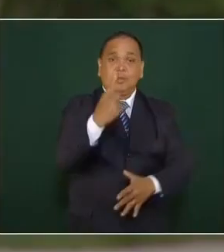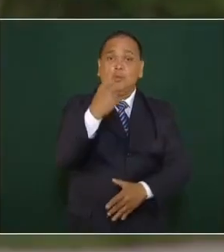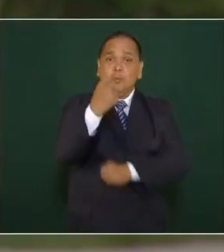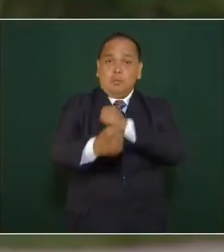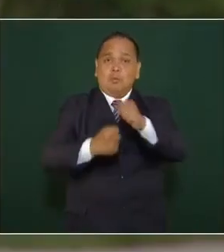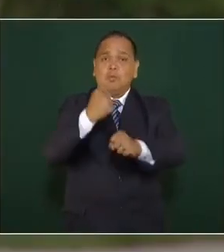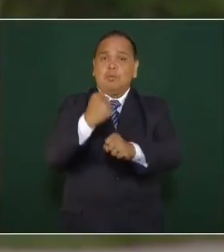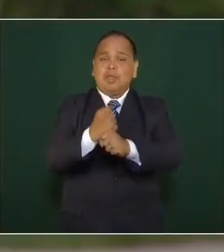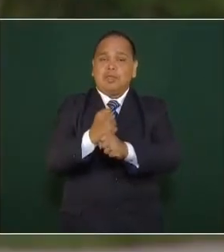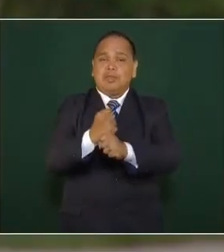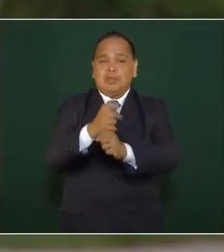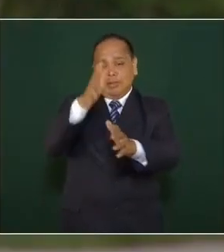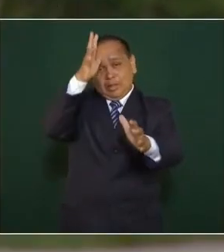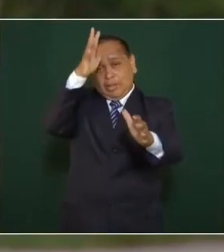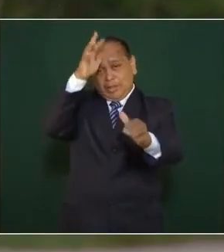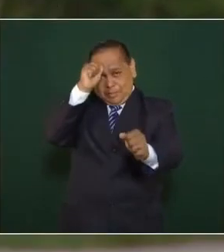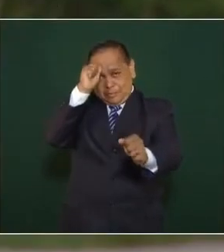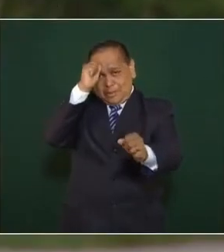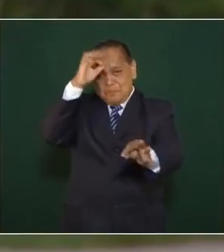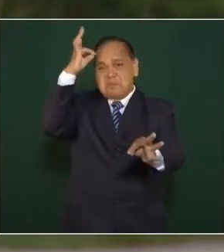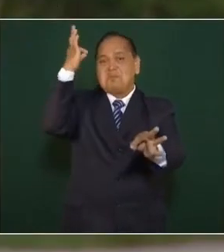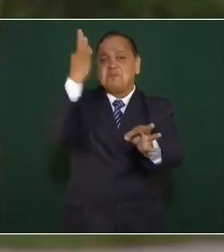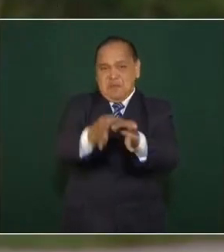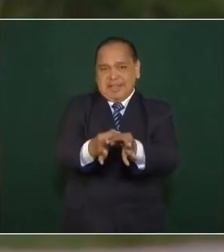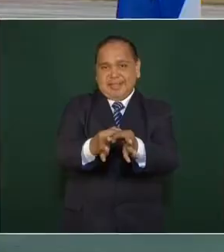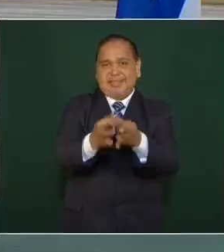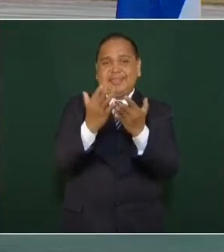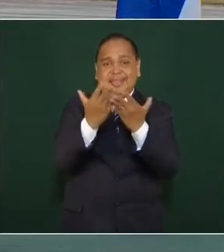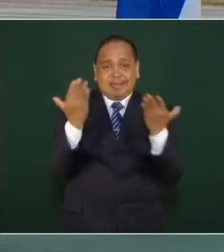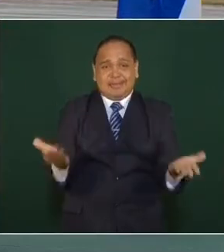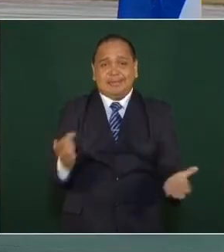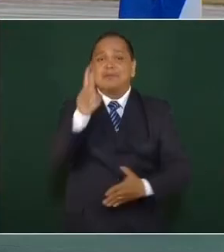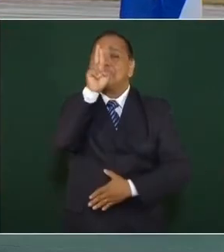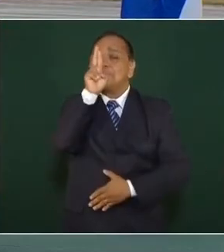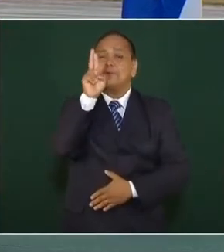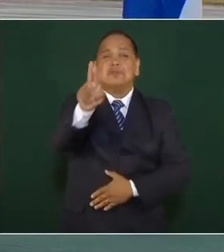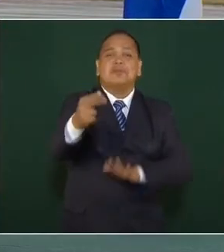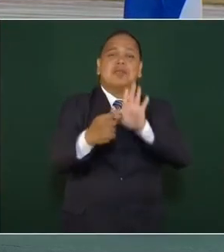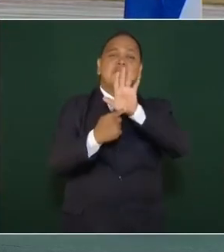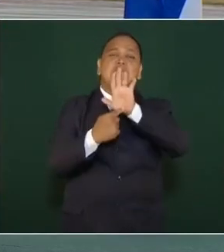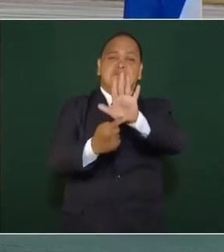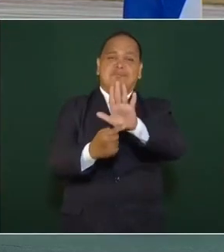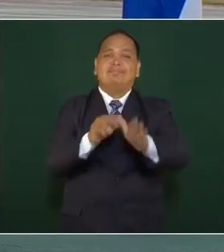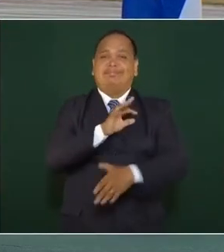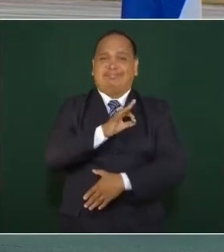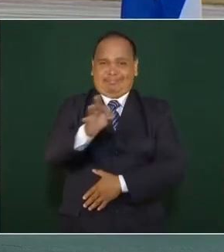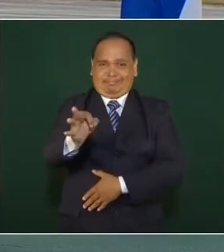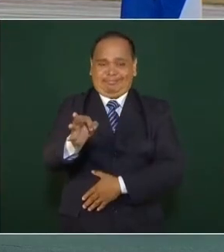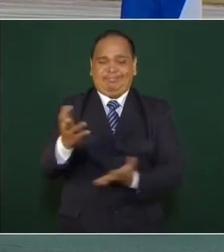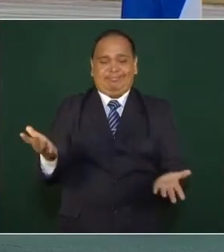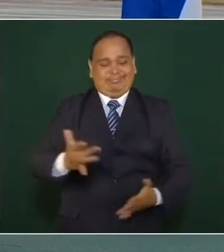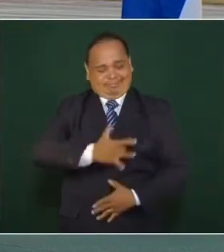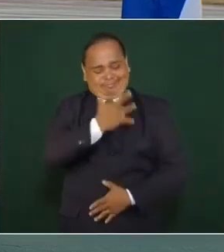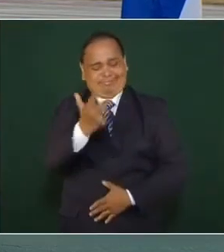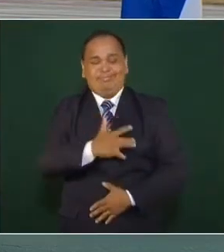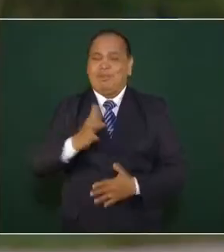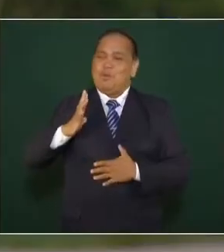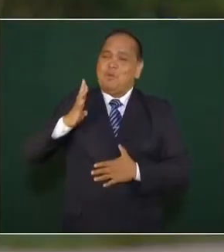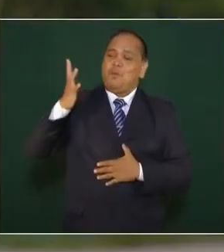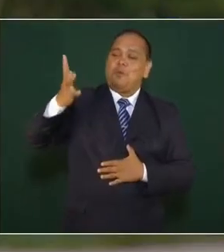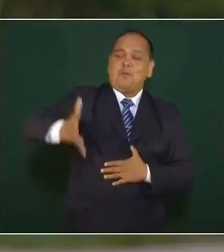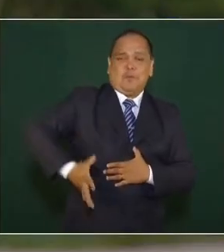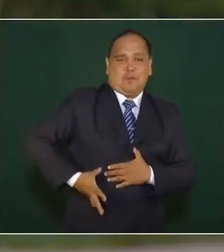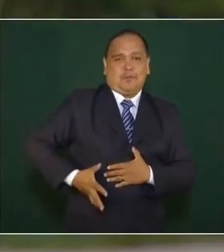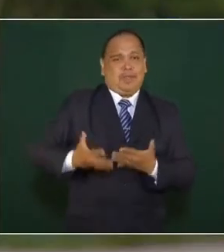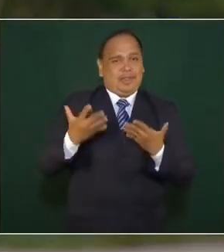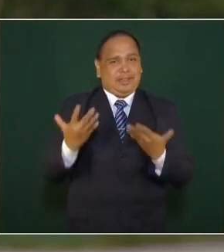estamos cumpliendo lo acordado y ya hay resultados para mostrar. Estamos muy orgullosos de constatar